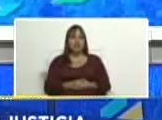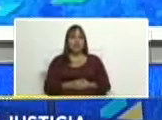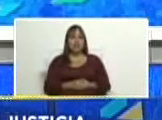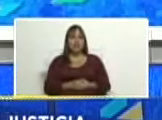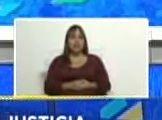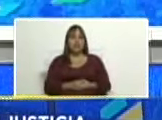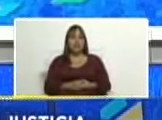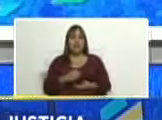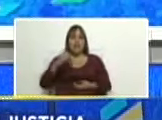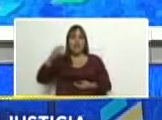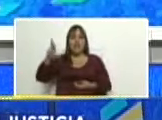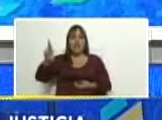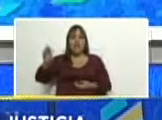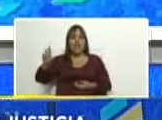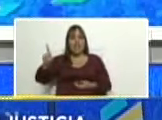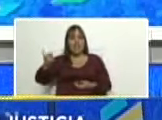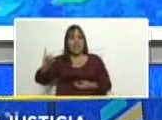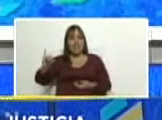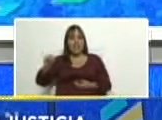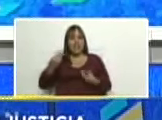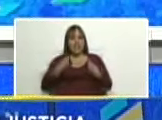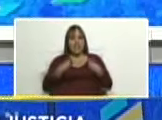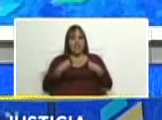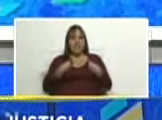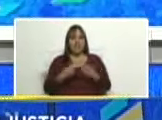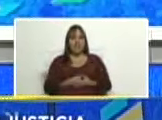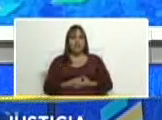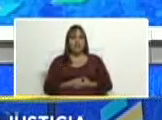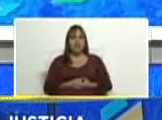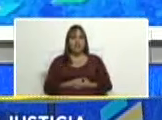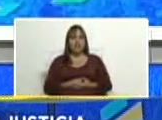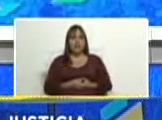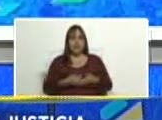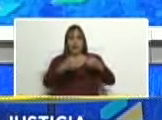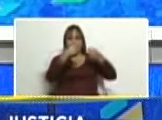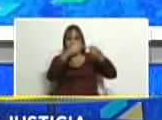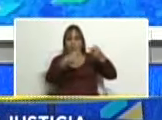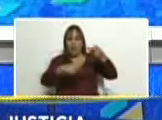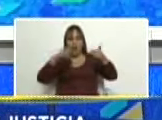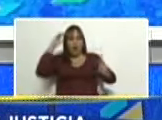Credivida, nace Credivida. Aquí están las metas.